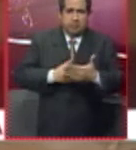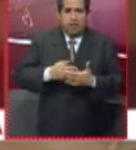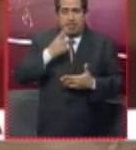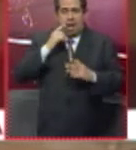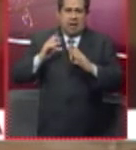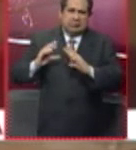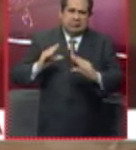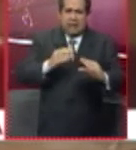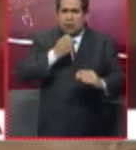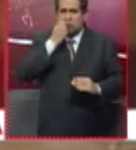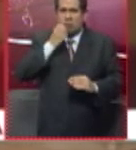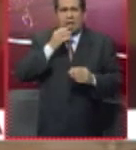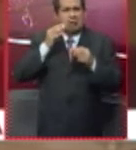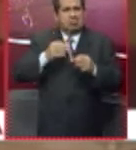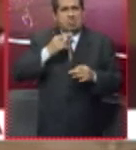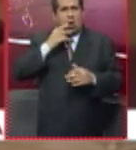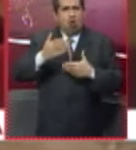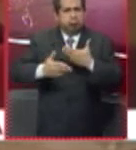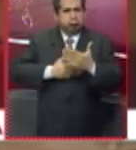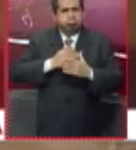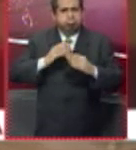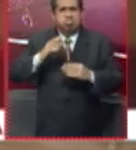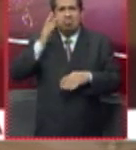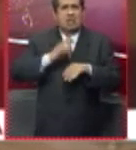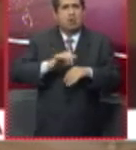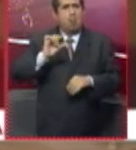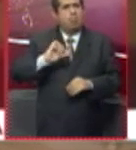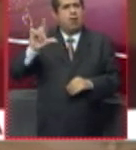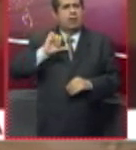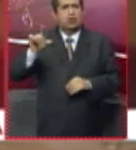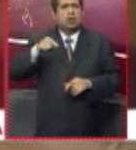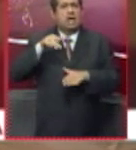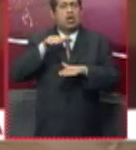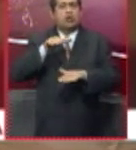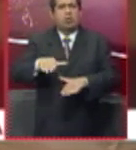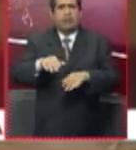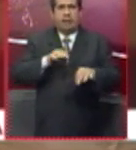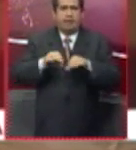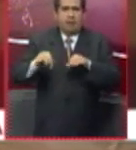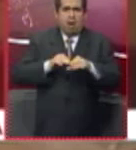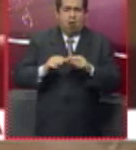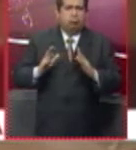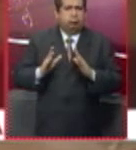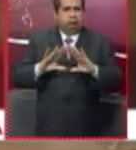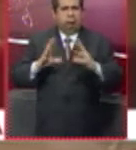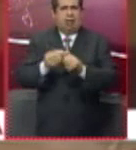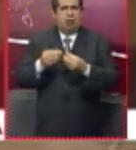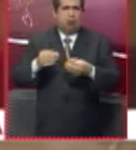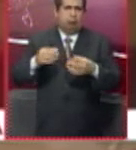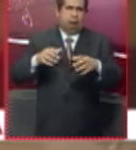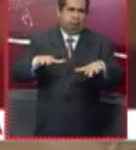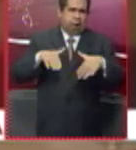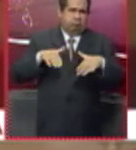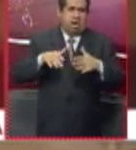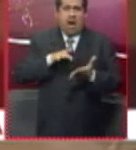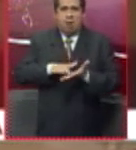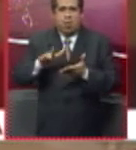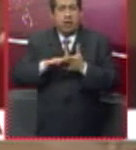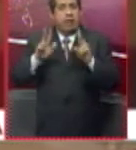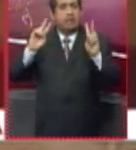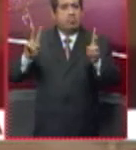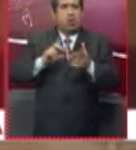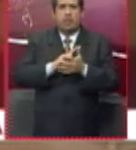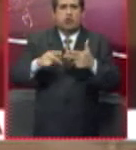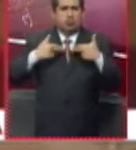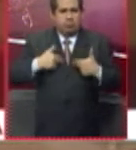de gobierno para mejor capacitar y profesionalizar el trabajo parlamentario, apoyarlos en temas